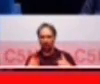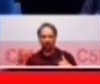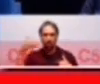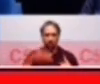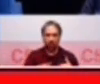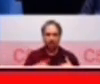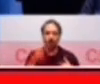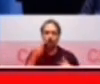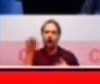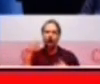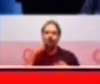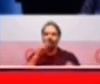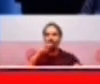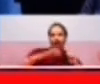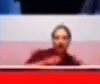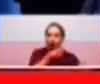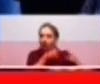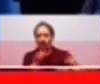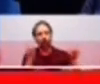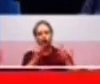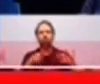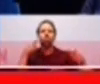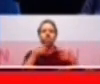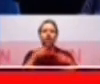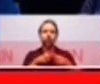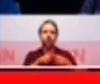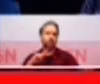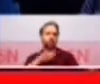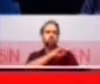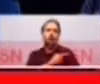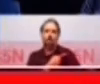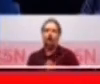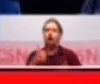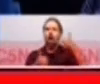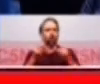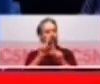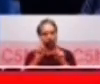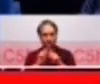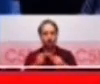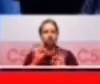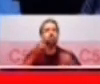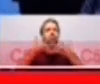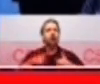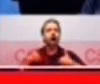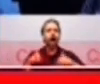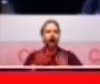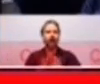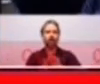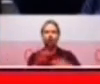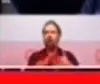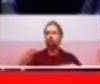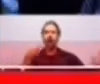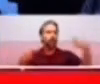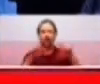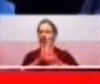tener para comer Yo no te estoy diciendo que te vayas de vacaciones que te compres un perfume que compres los regalitos del arbolito no no para comer